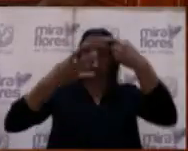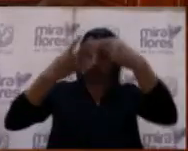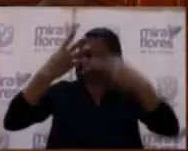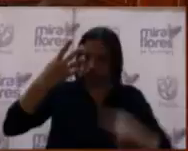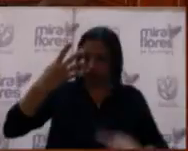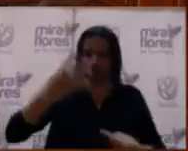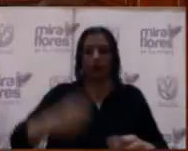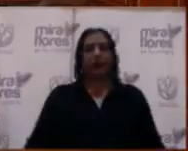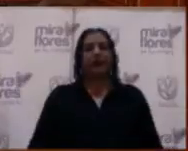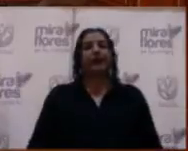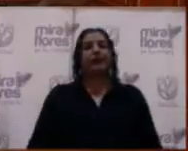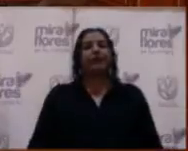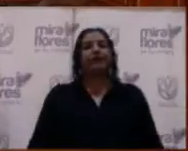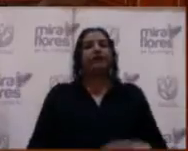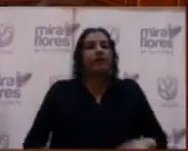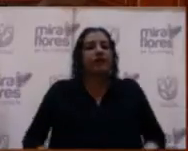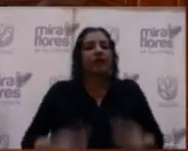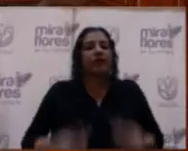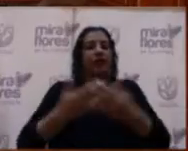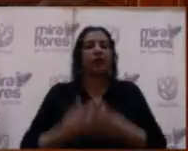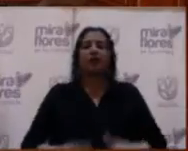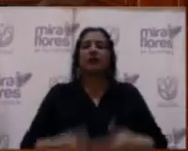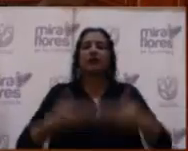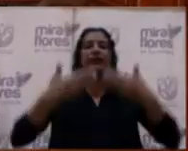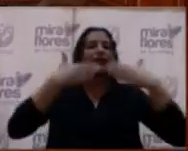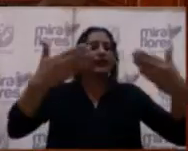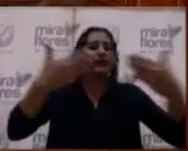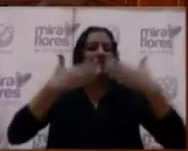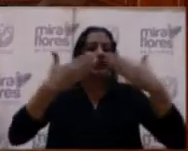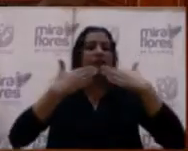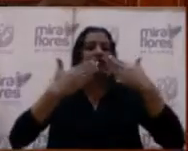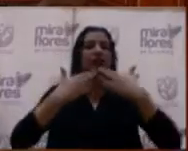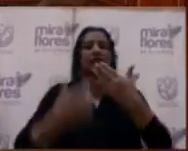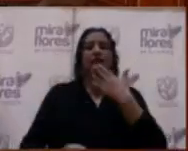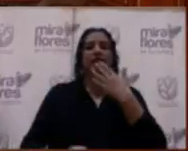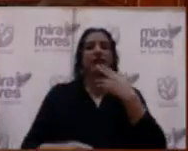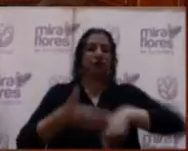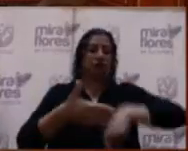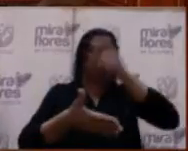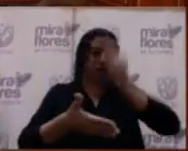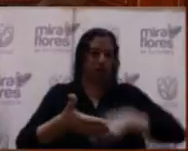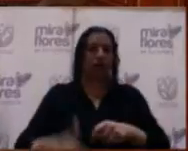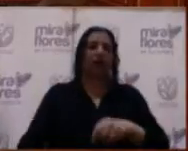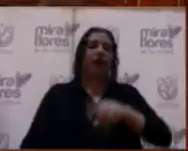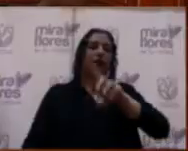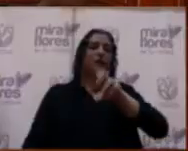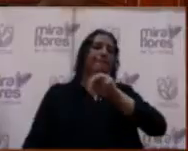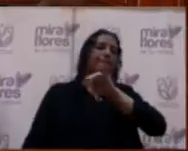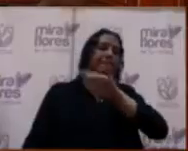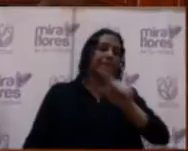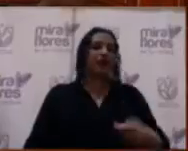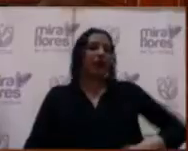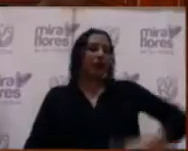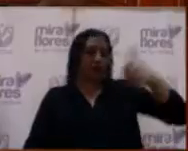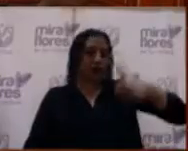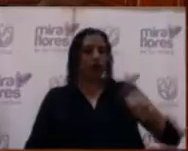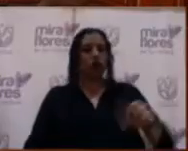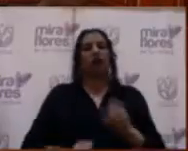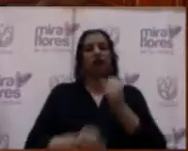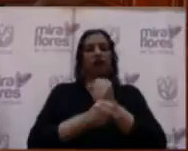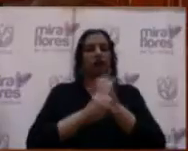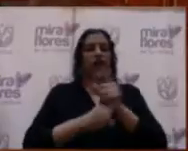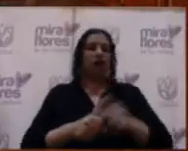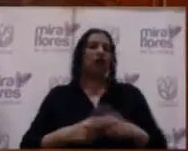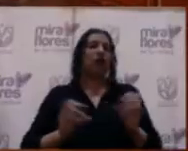modalidades. Le expresamos nuestro más sincero agradecimiento. Atentamente, Damari Milla, directora de operaciones de la Liga contra